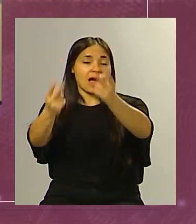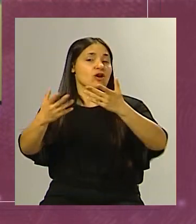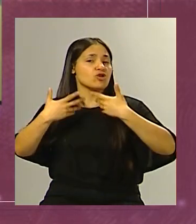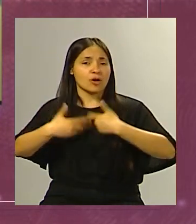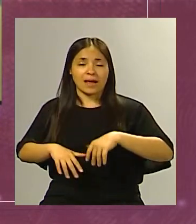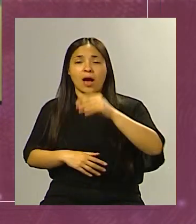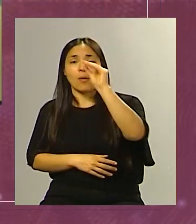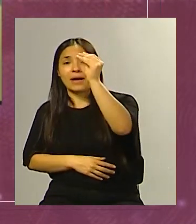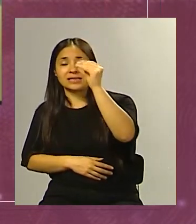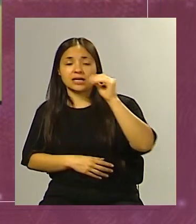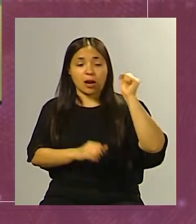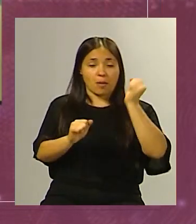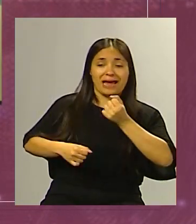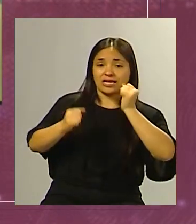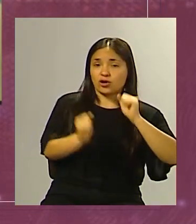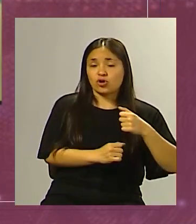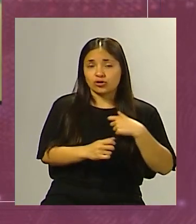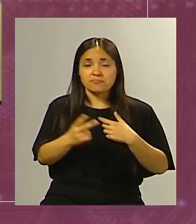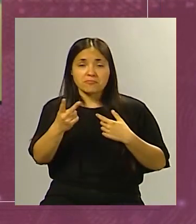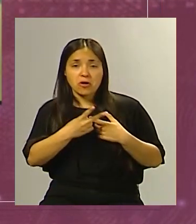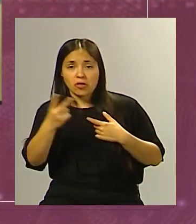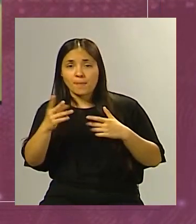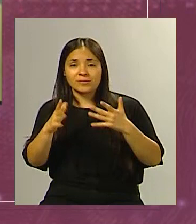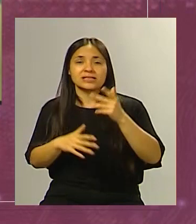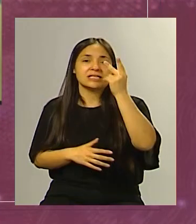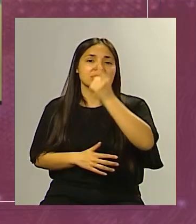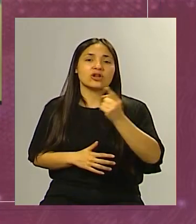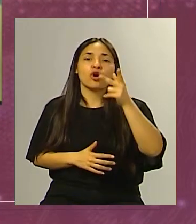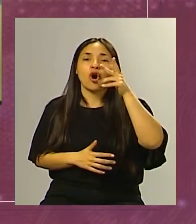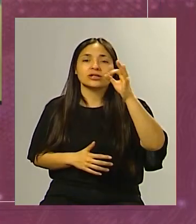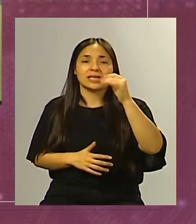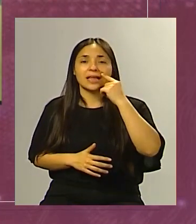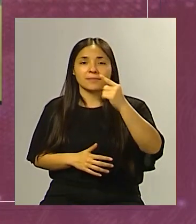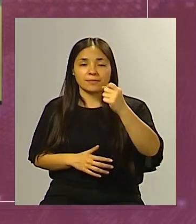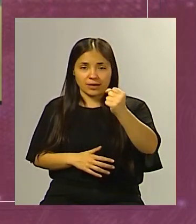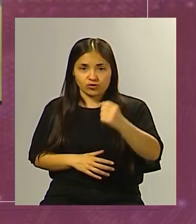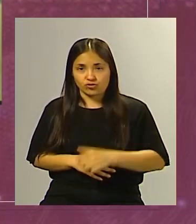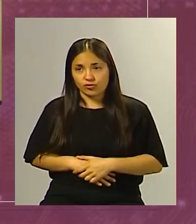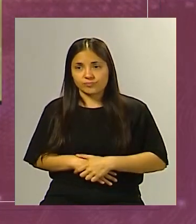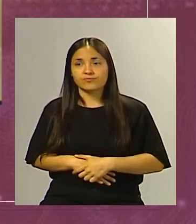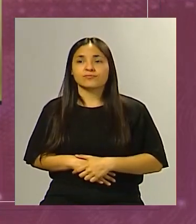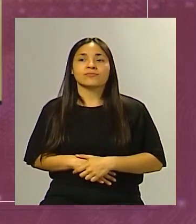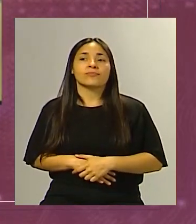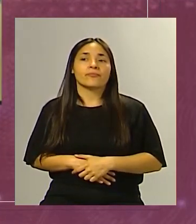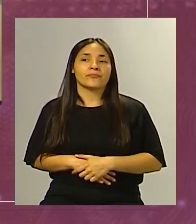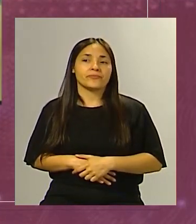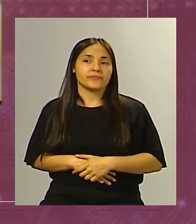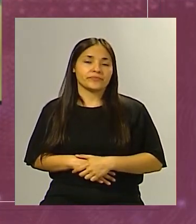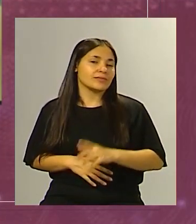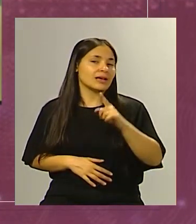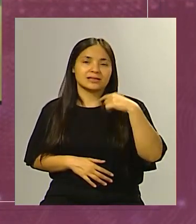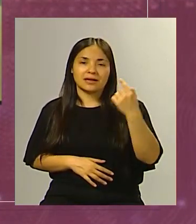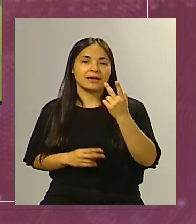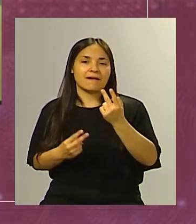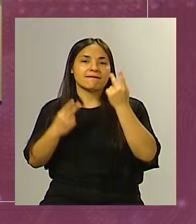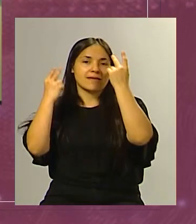tanto a Brasil como a Bariloche, rondaron más o menos los 180.000 pesos. Uh-huh. Eso, siempre estamos hablando de